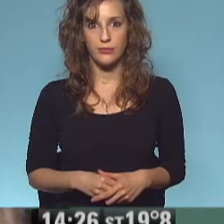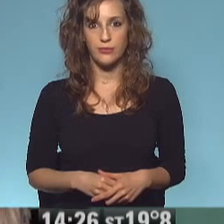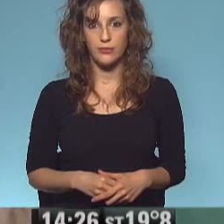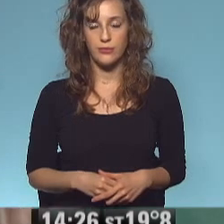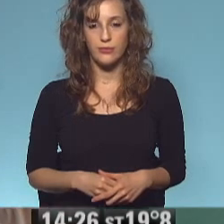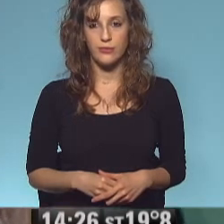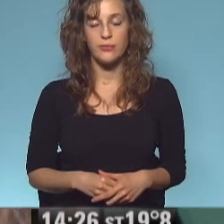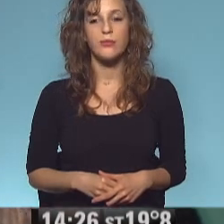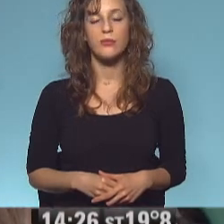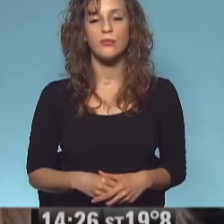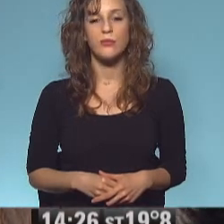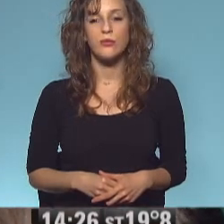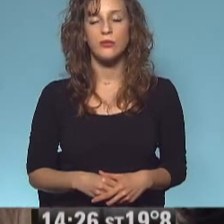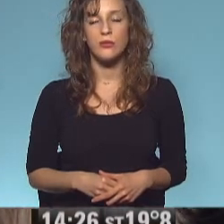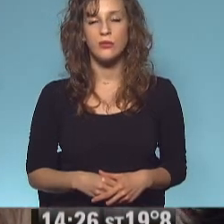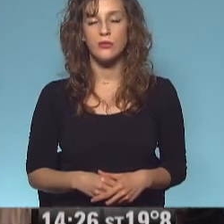algodón.